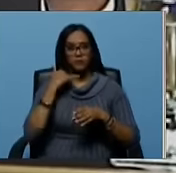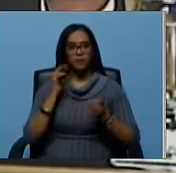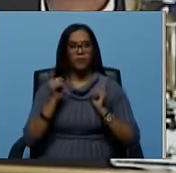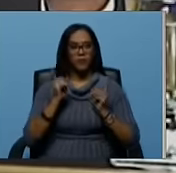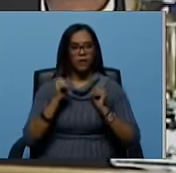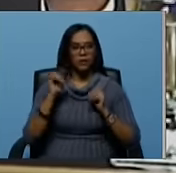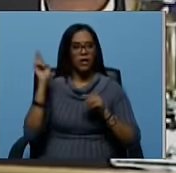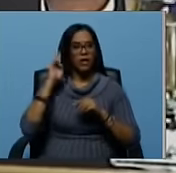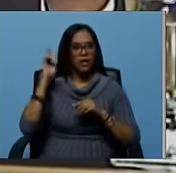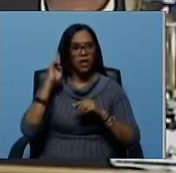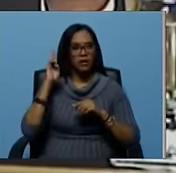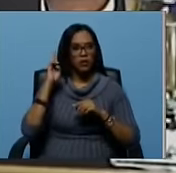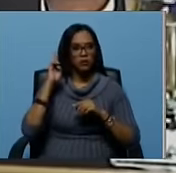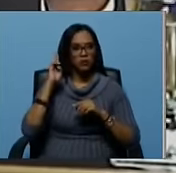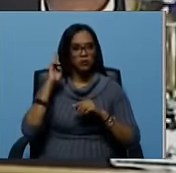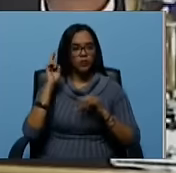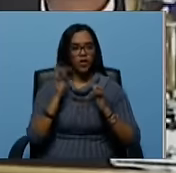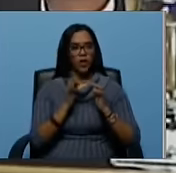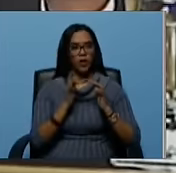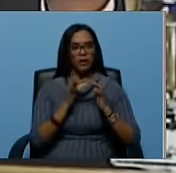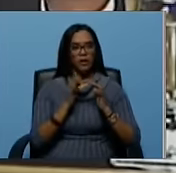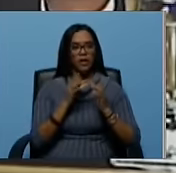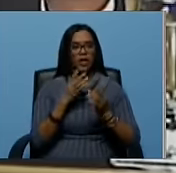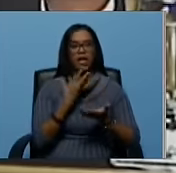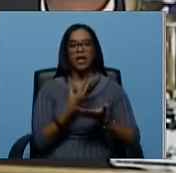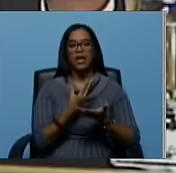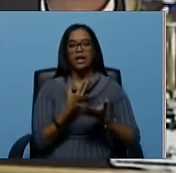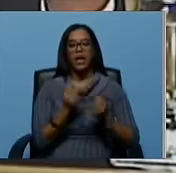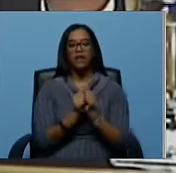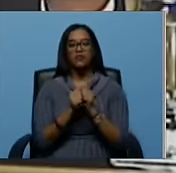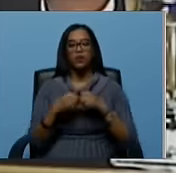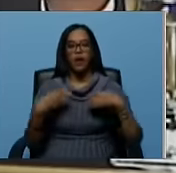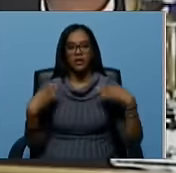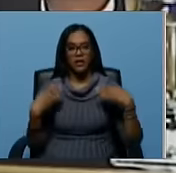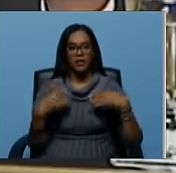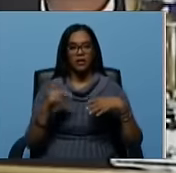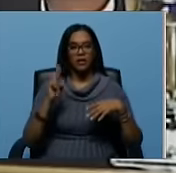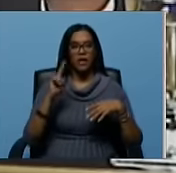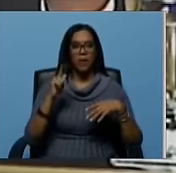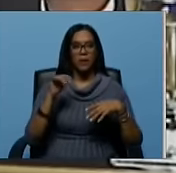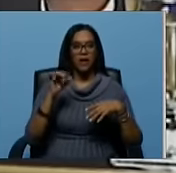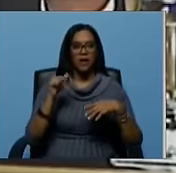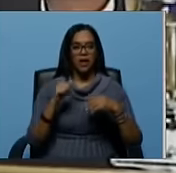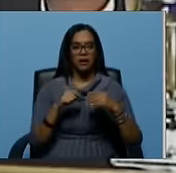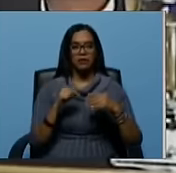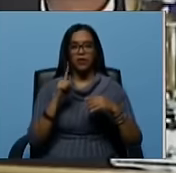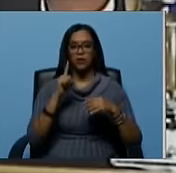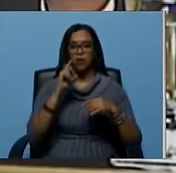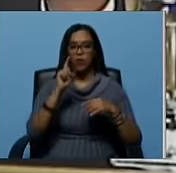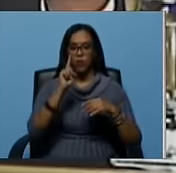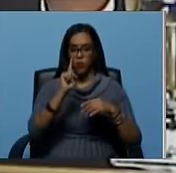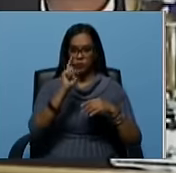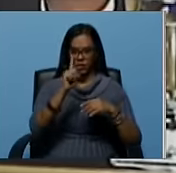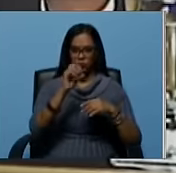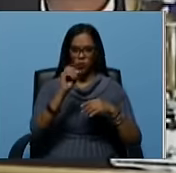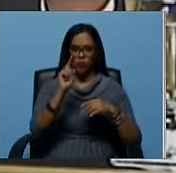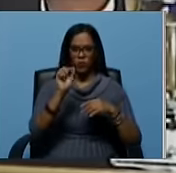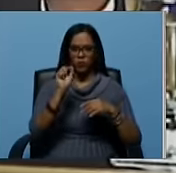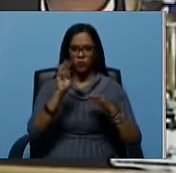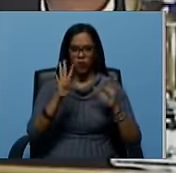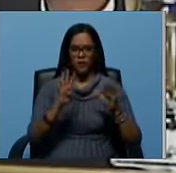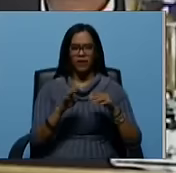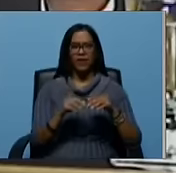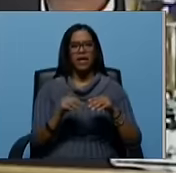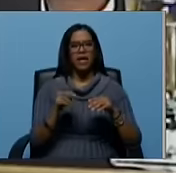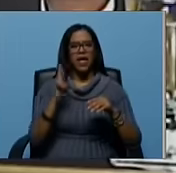emisoras para conectarse en Anzuategui, Rítmica 101.9, Miranda 107.9, Radio Nacional